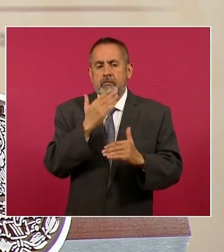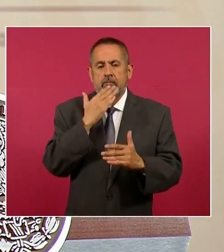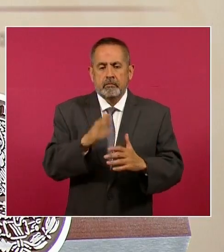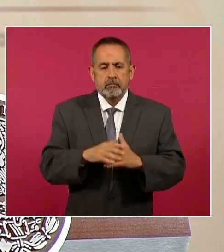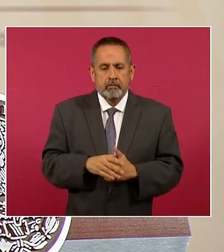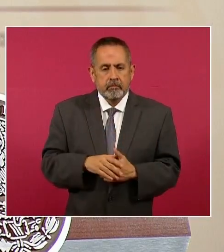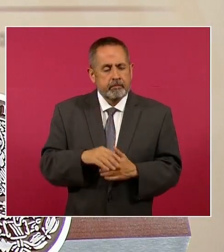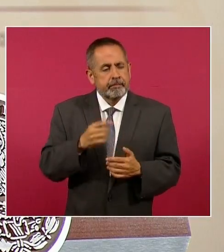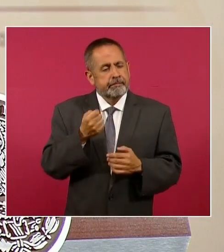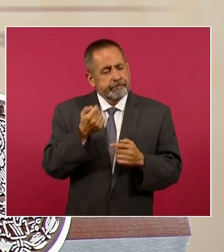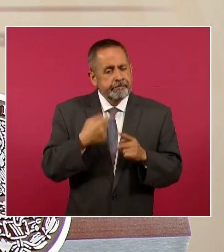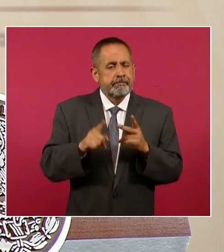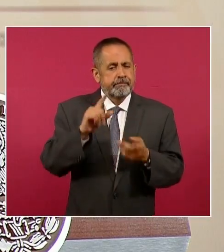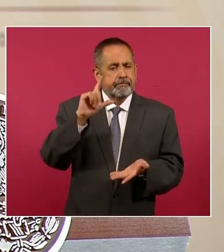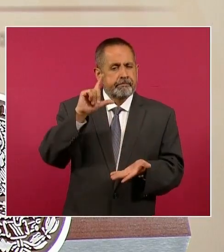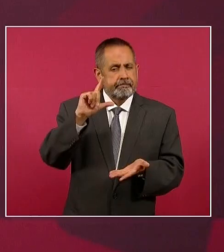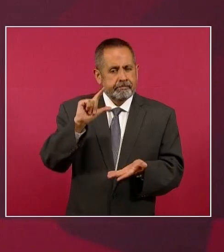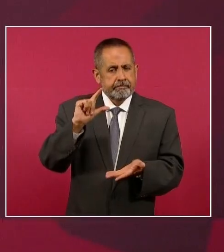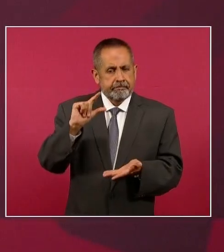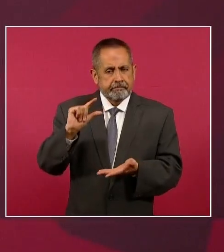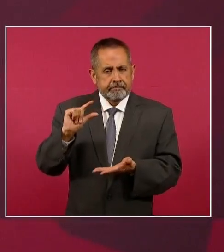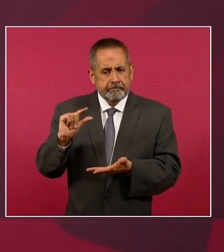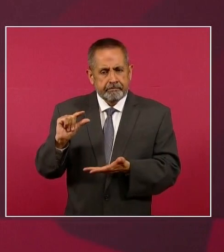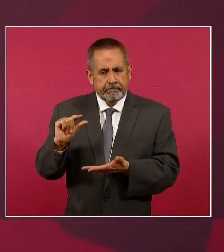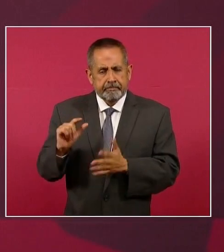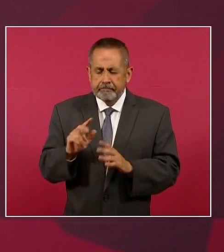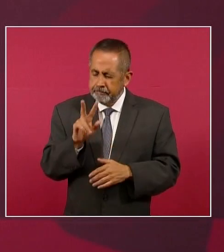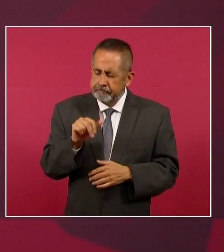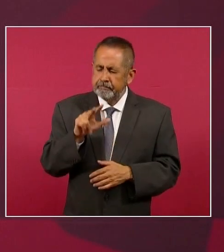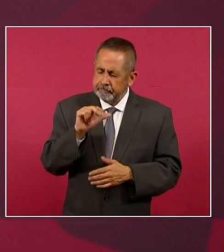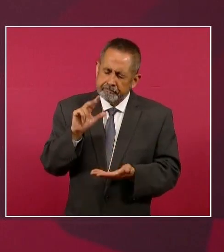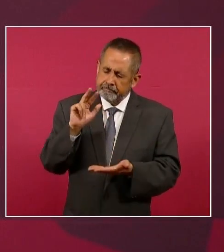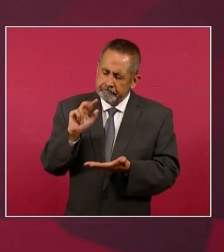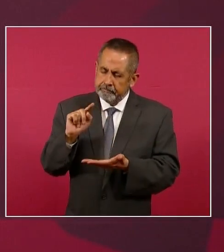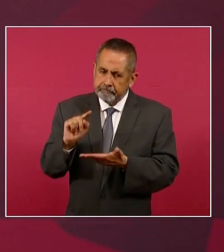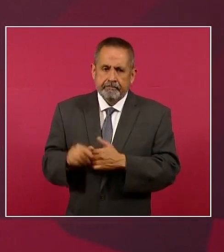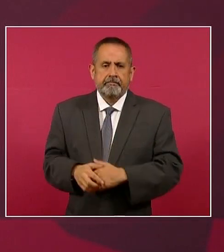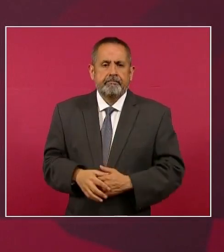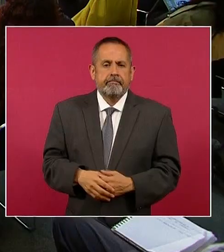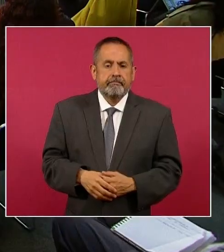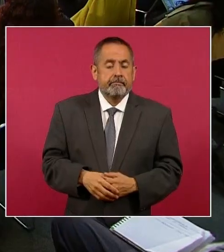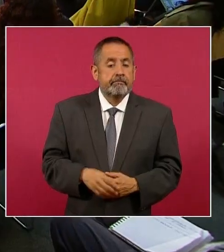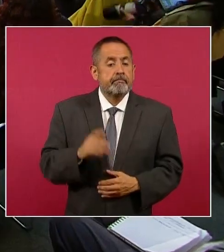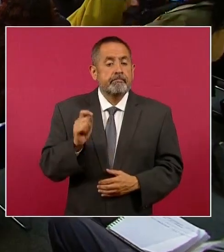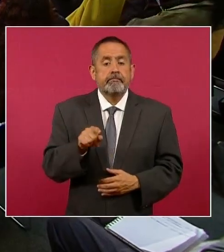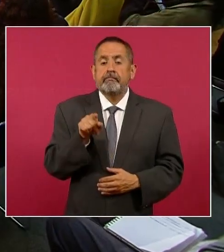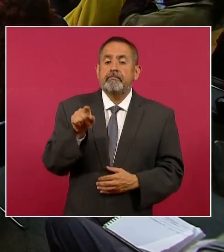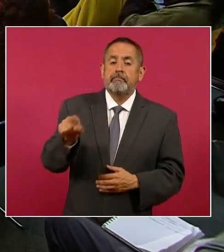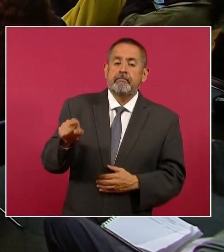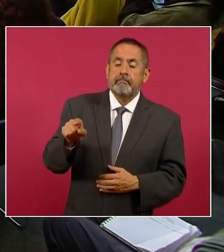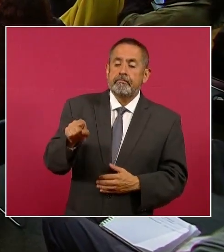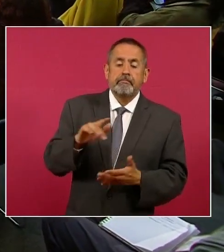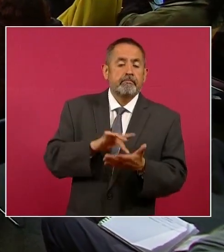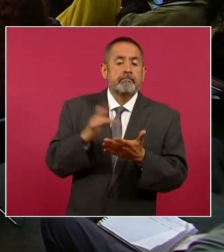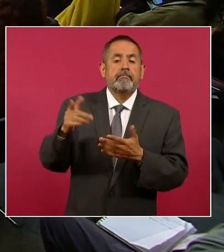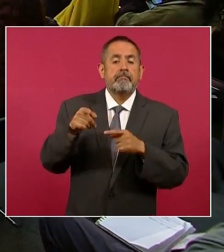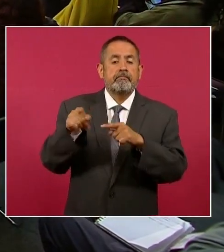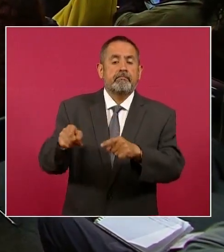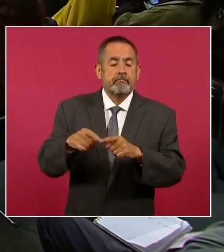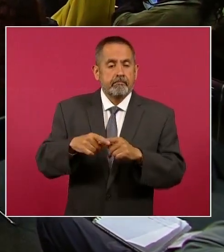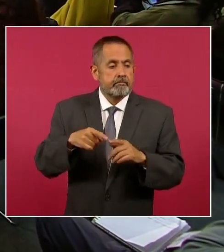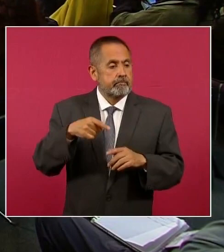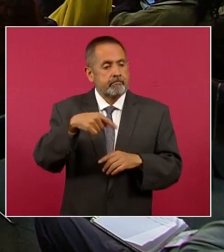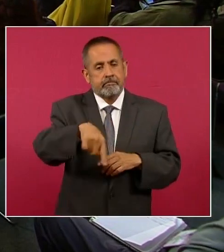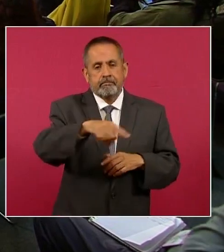porque vamos bajando, sí, ahí vamos. Muchas gracias a